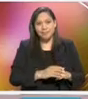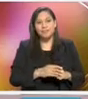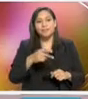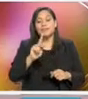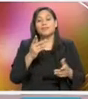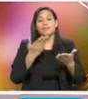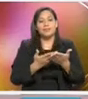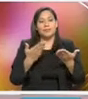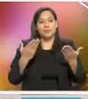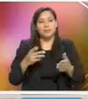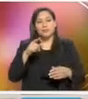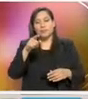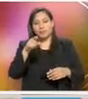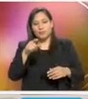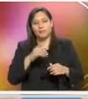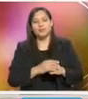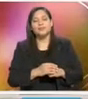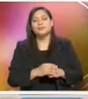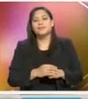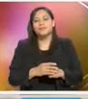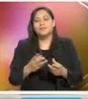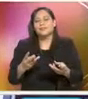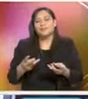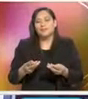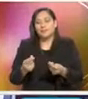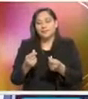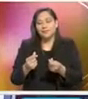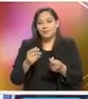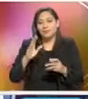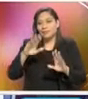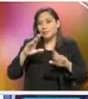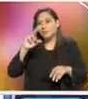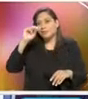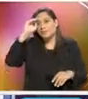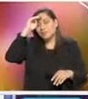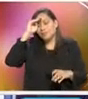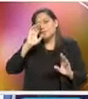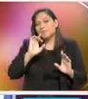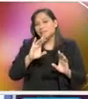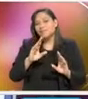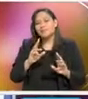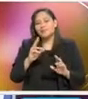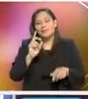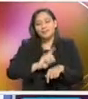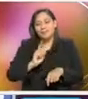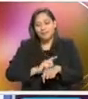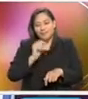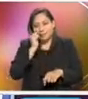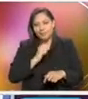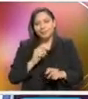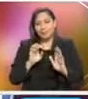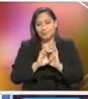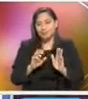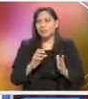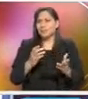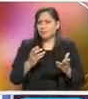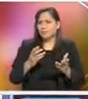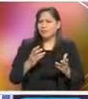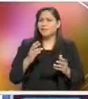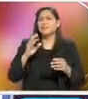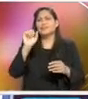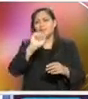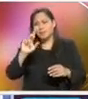todos los gastos imprevistos, ¿no? Que pueden surgir y uno nunca sabe cuándo. Así es. Entonces lo que yo te digo es, haz una lista, es un ejercicio como de